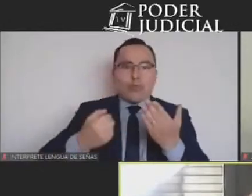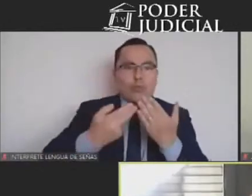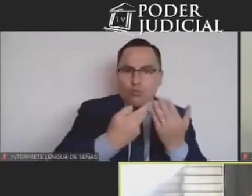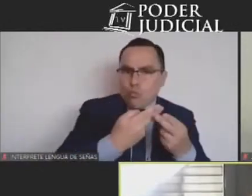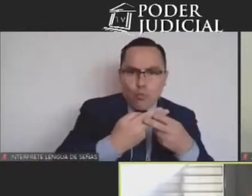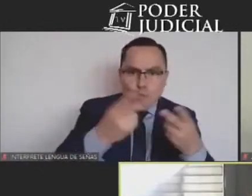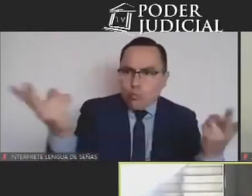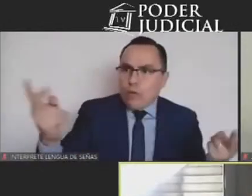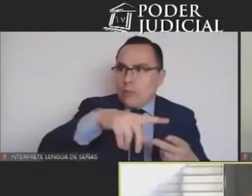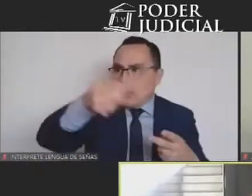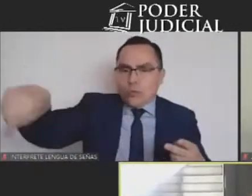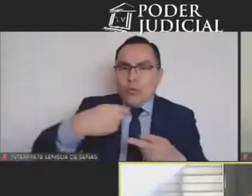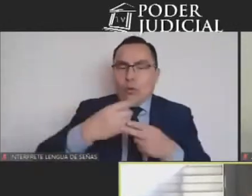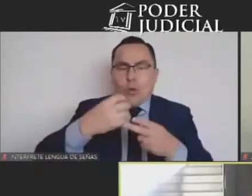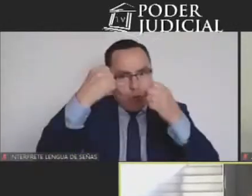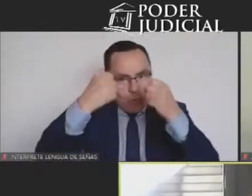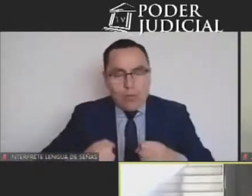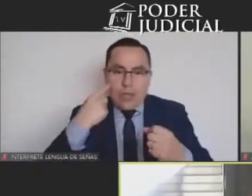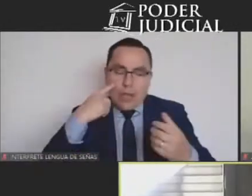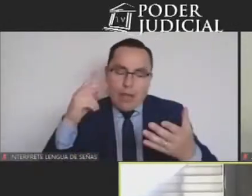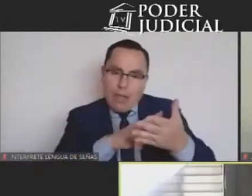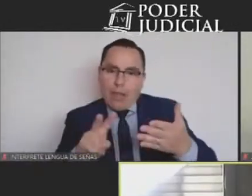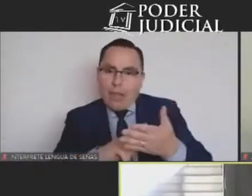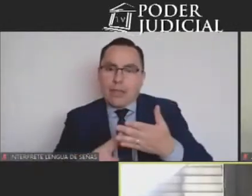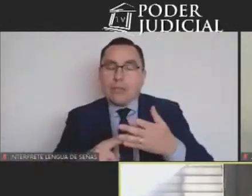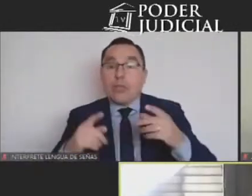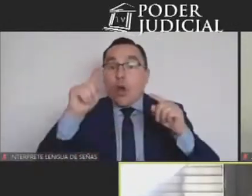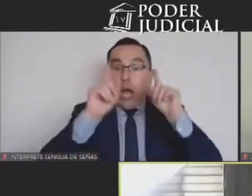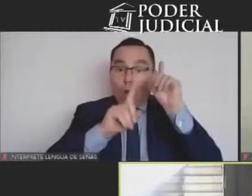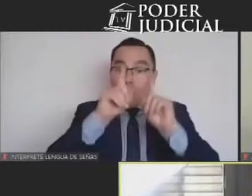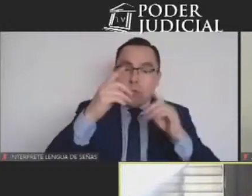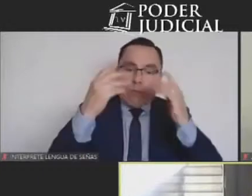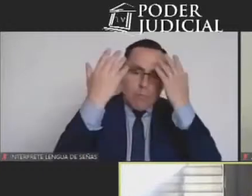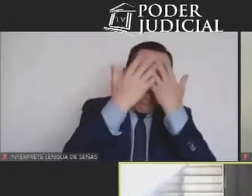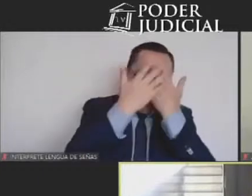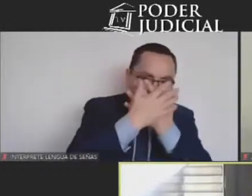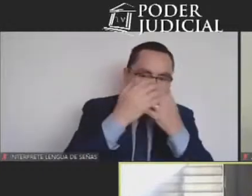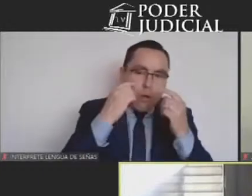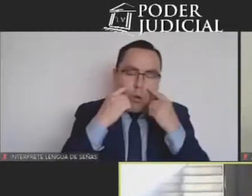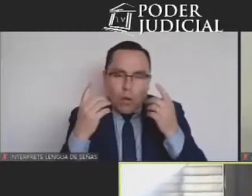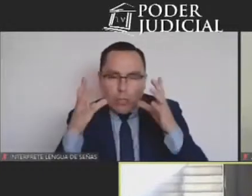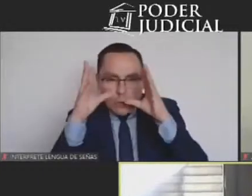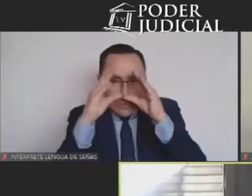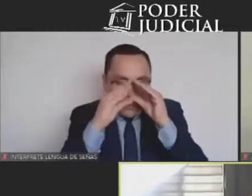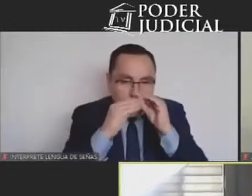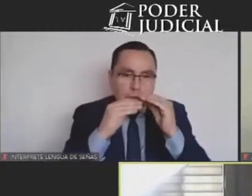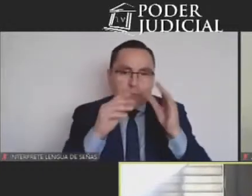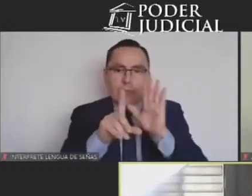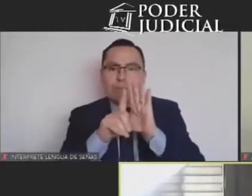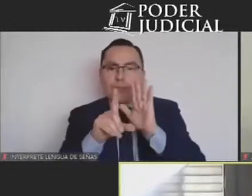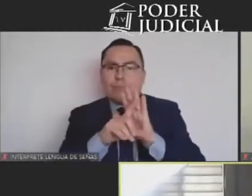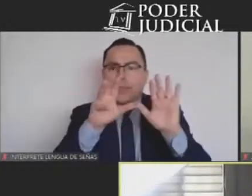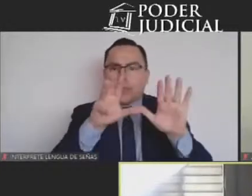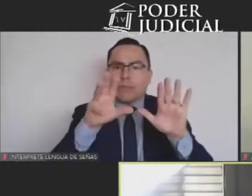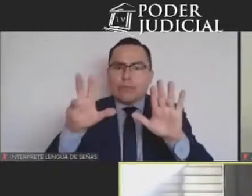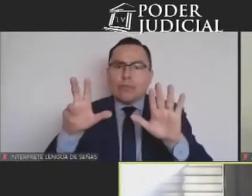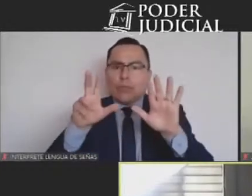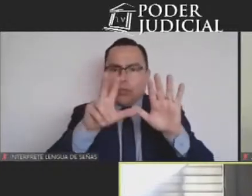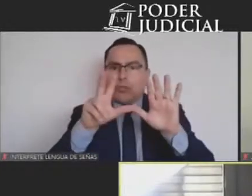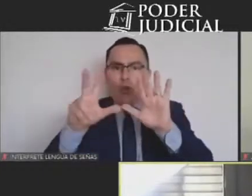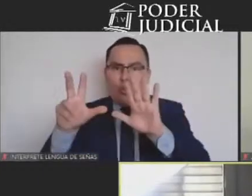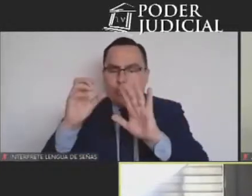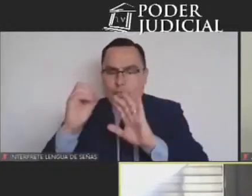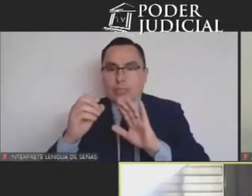la opacidad, que es lo que la ley 19.880 en materia